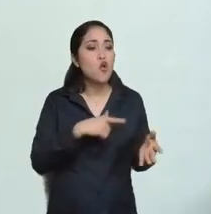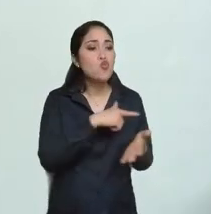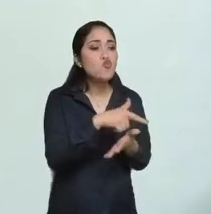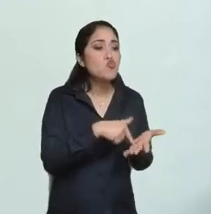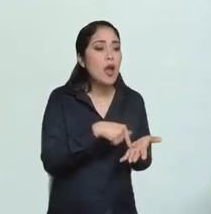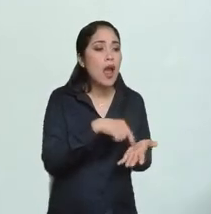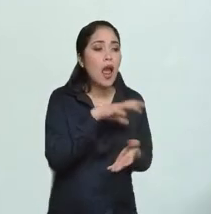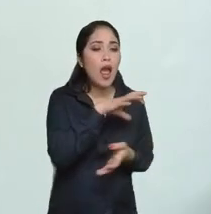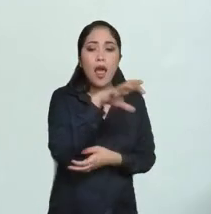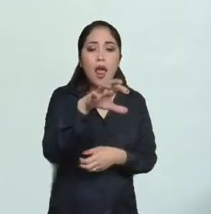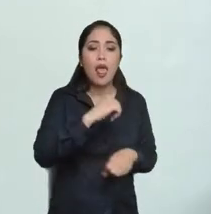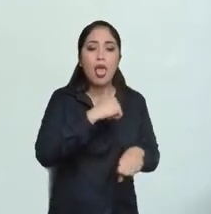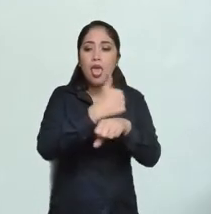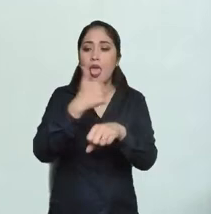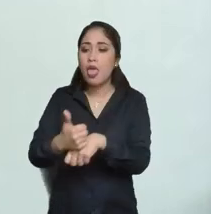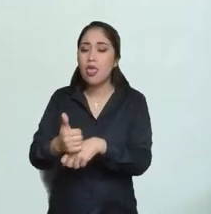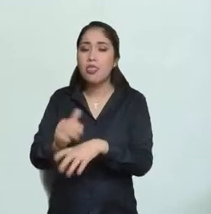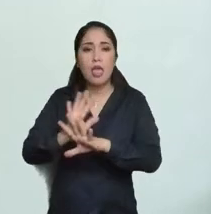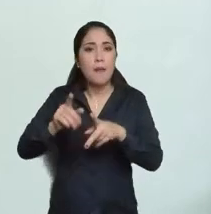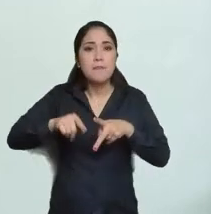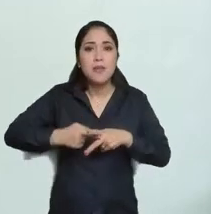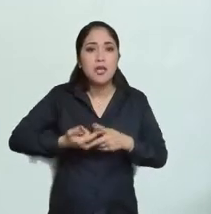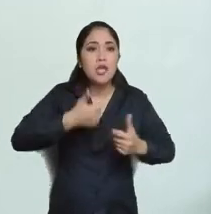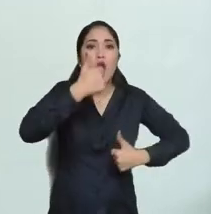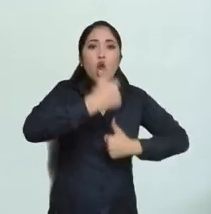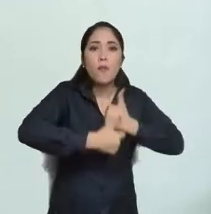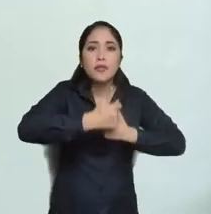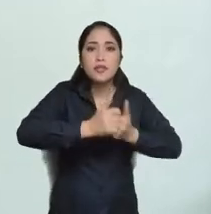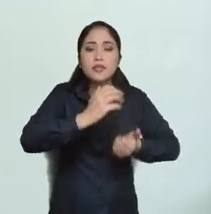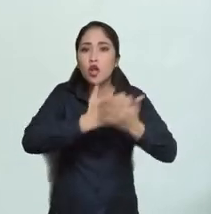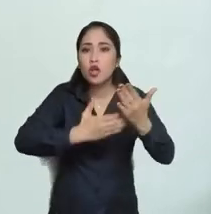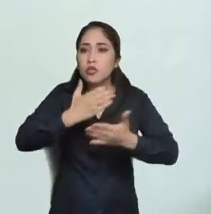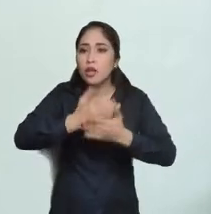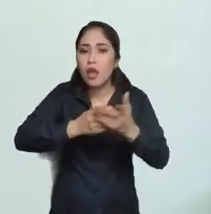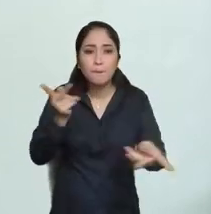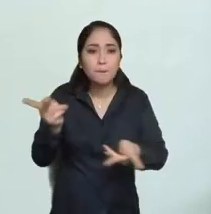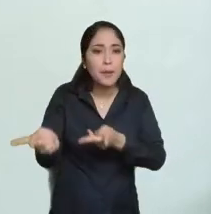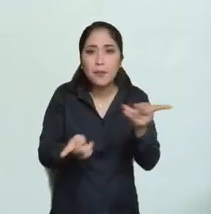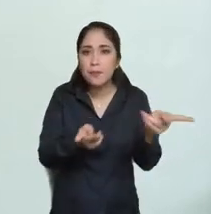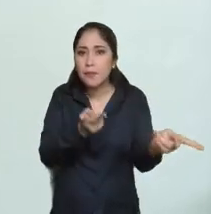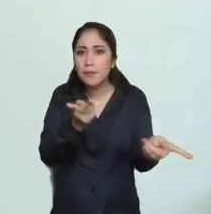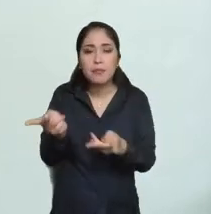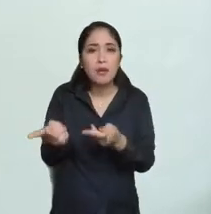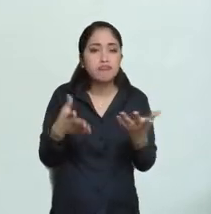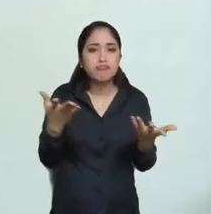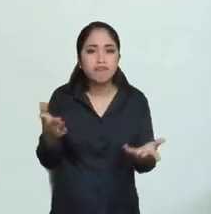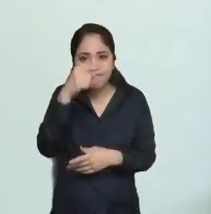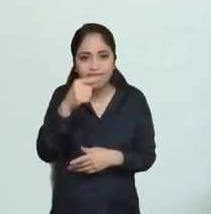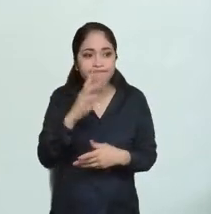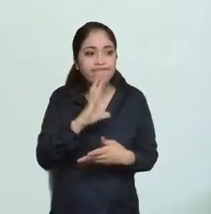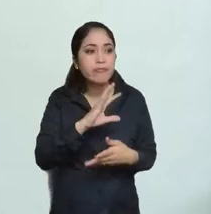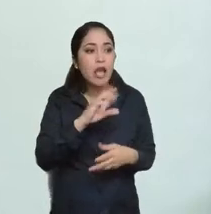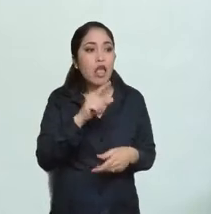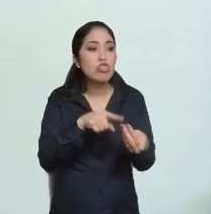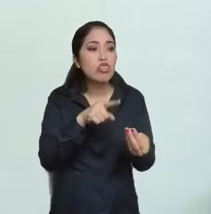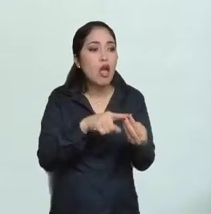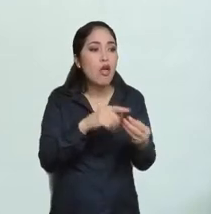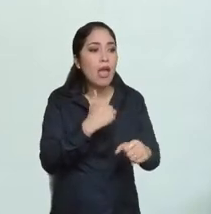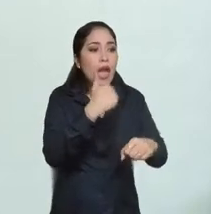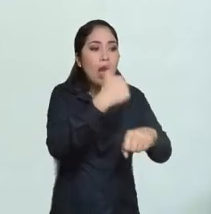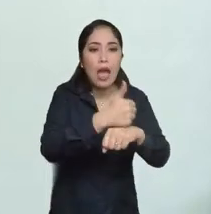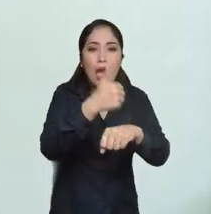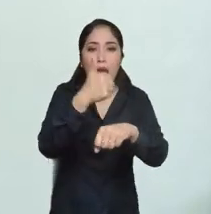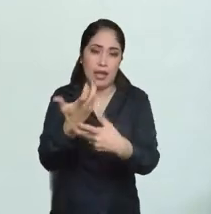final ante la Federación, y ya hemos logrado también la asignación de un recurso importante para continuar con esta política pública de atención